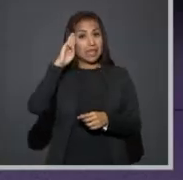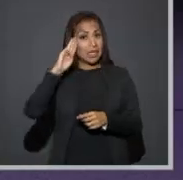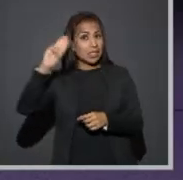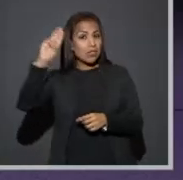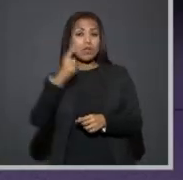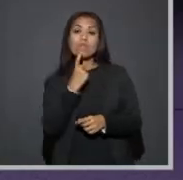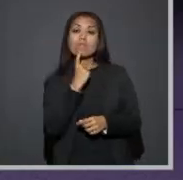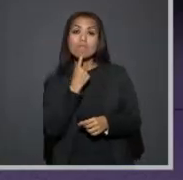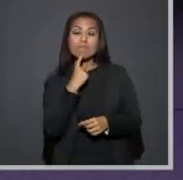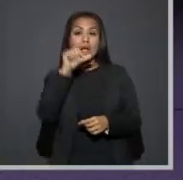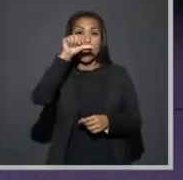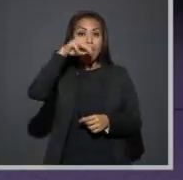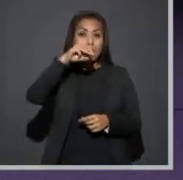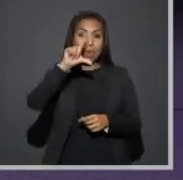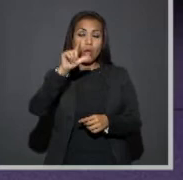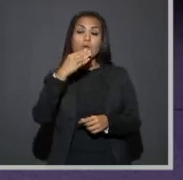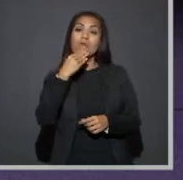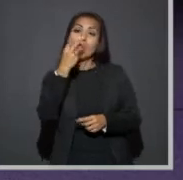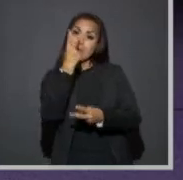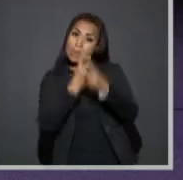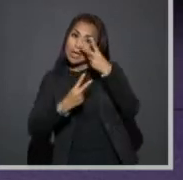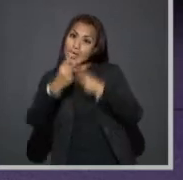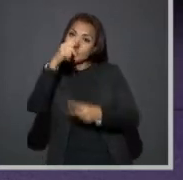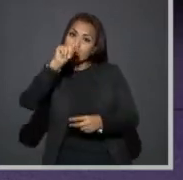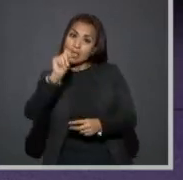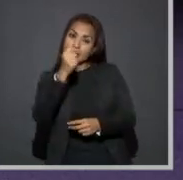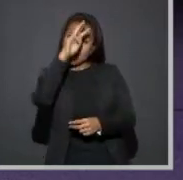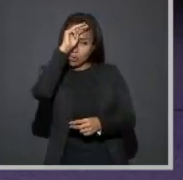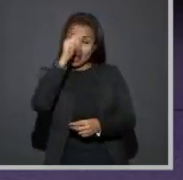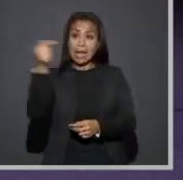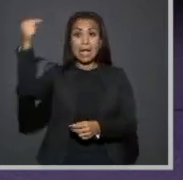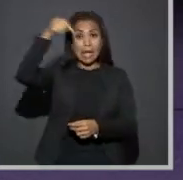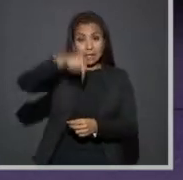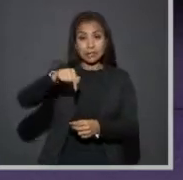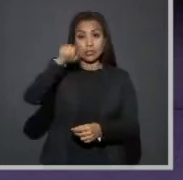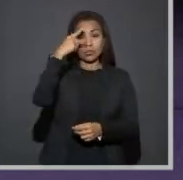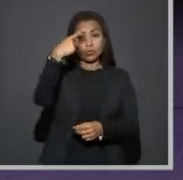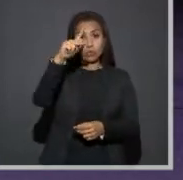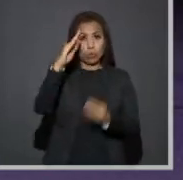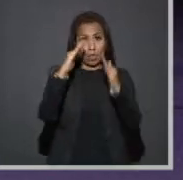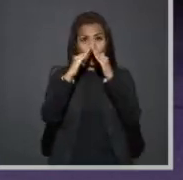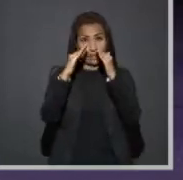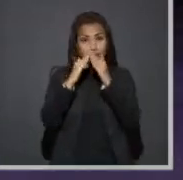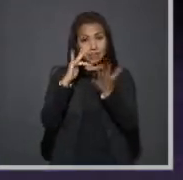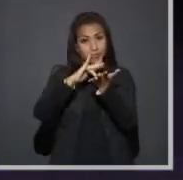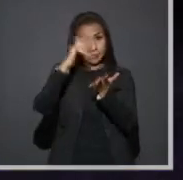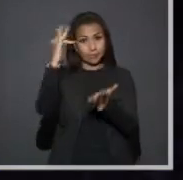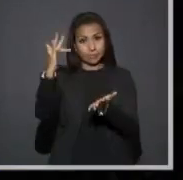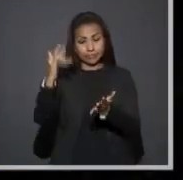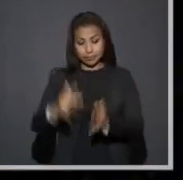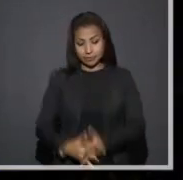usted bienvenido al Tecnológico Monterrey. Esta es su casa. Gracias.